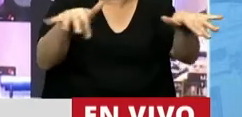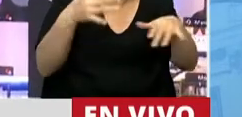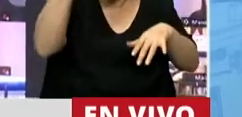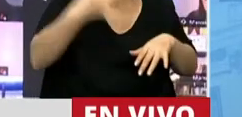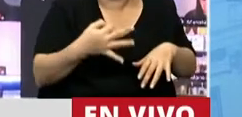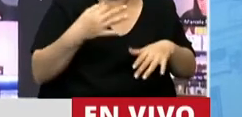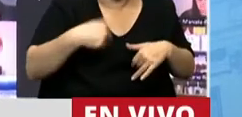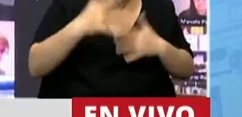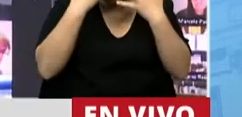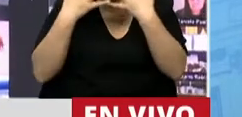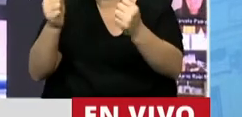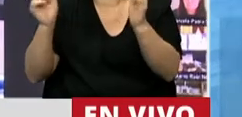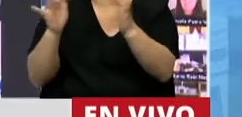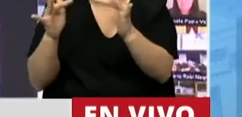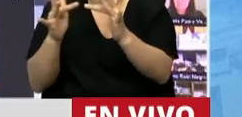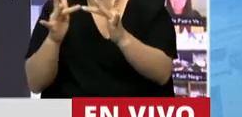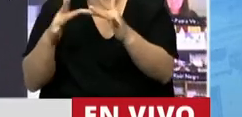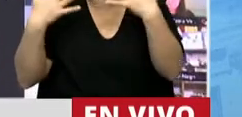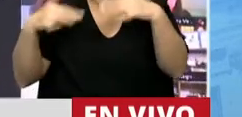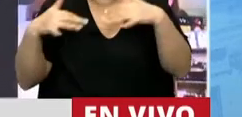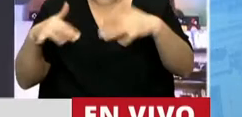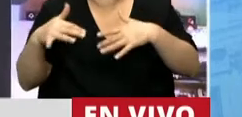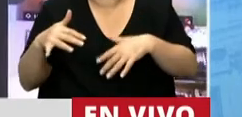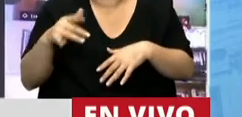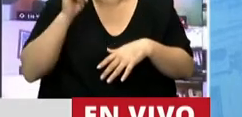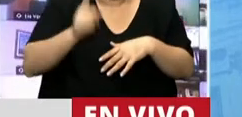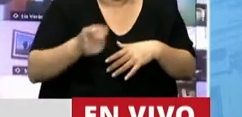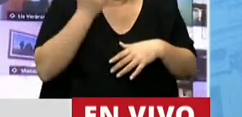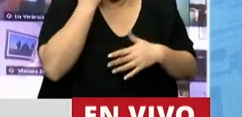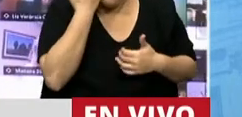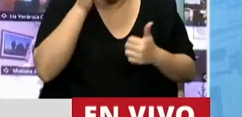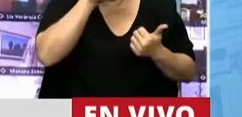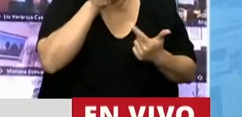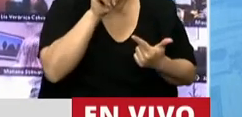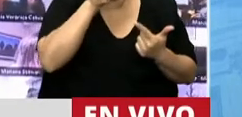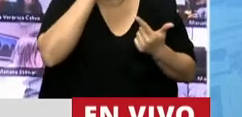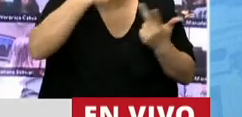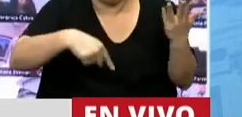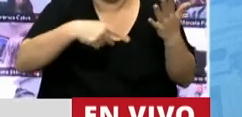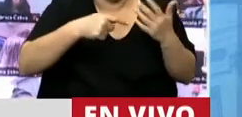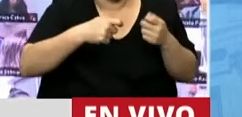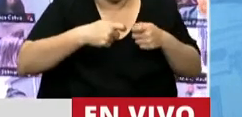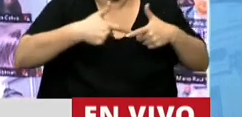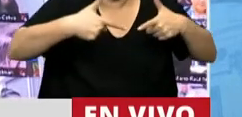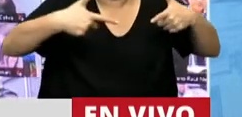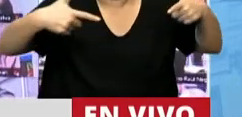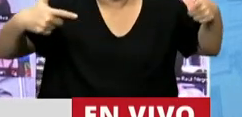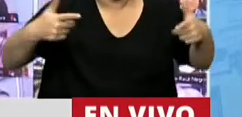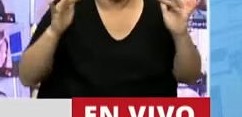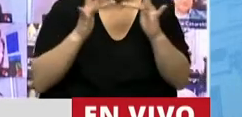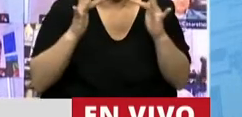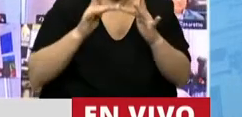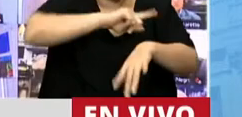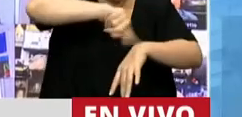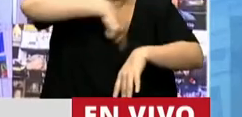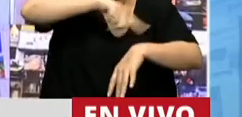de dispositivos electrónicos. Se ha multiplicado el uso de las redes sociales y creció el tiempo de conectividad en general,